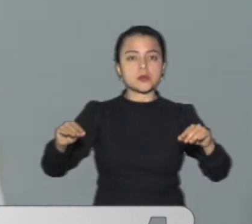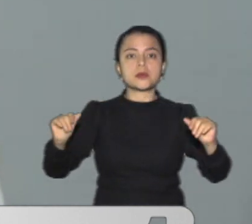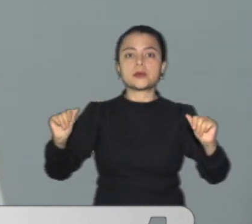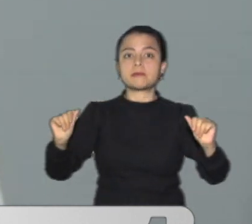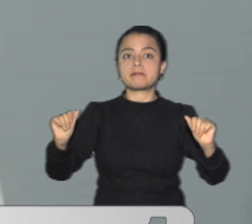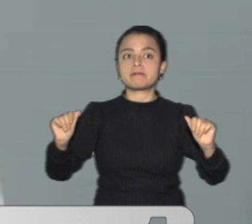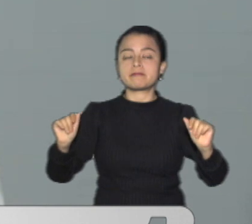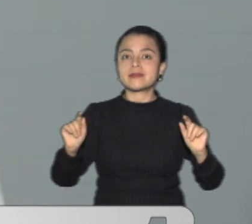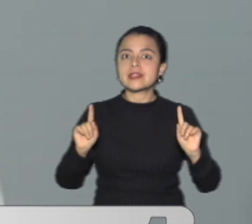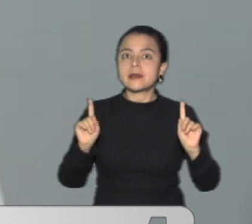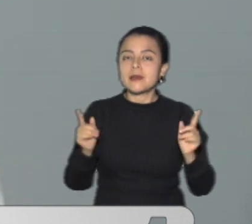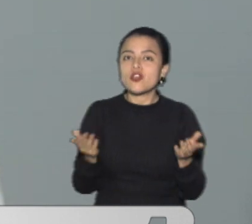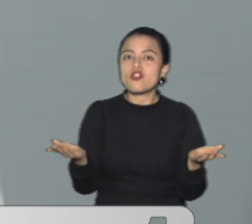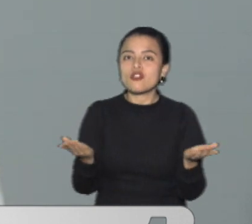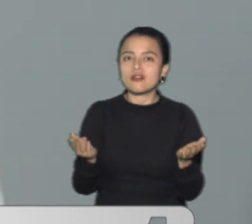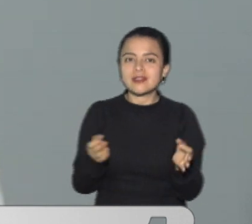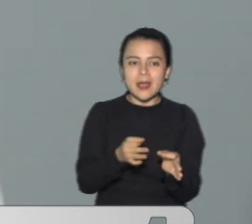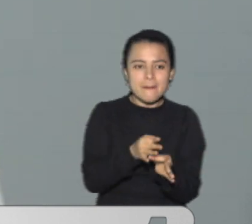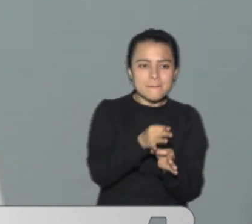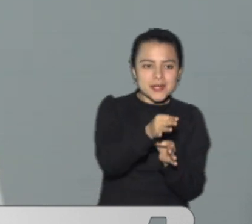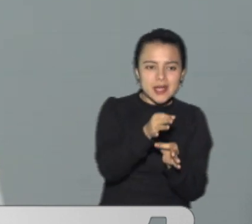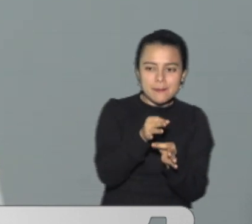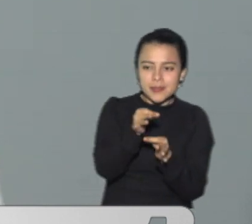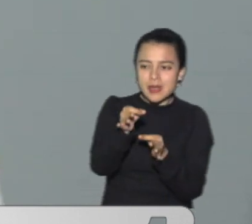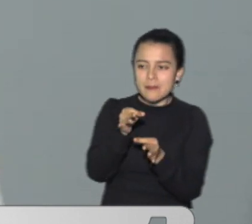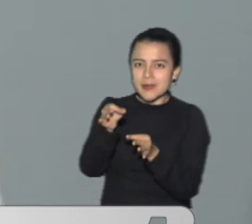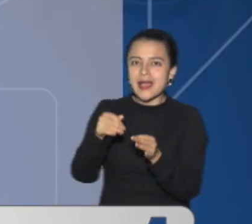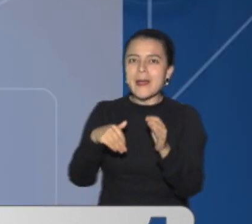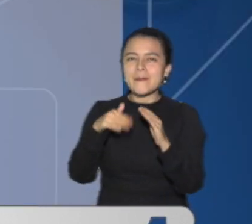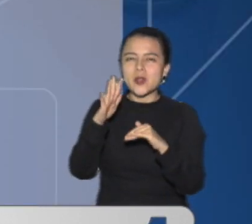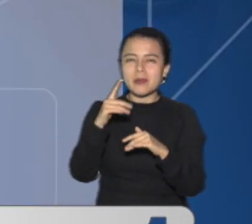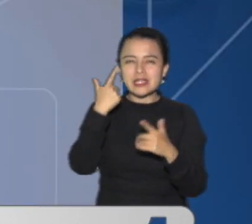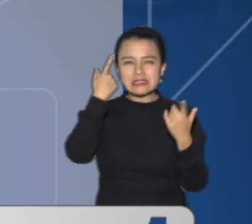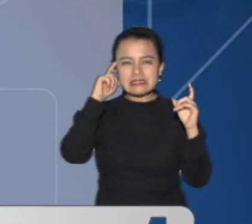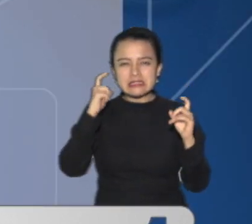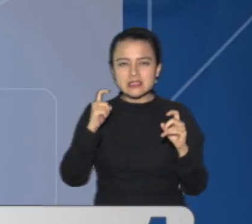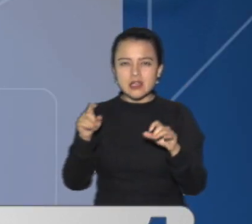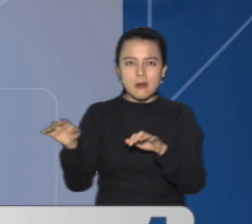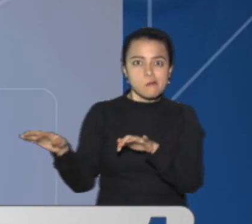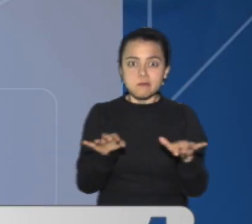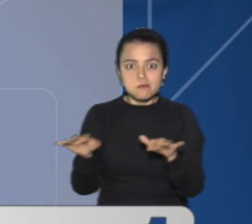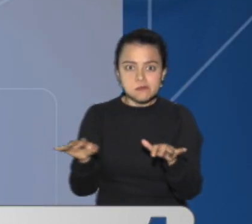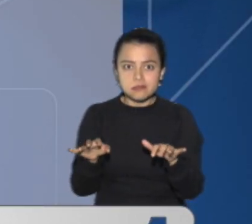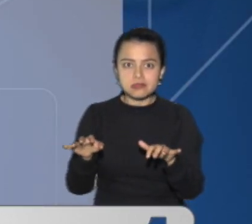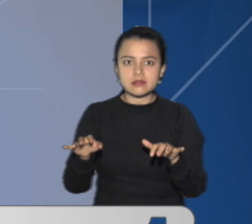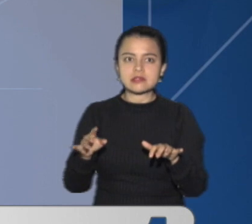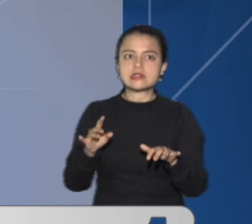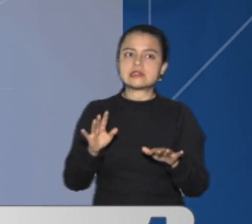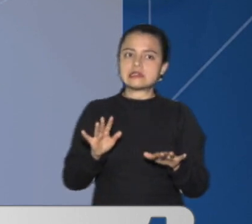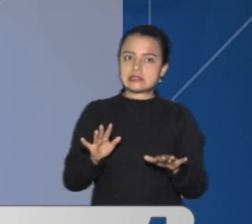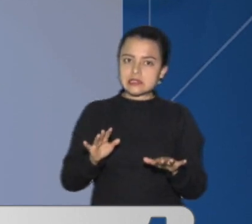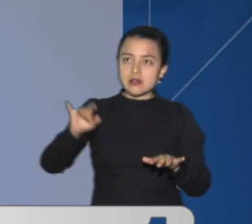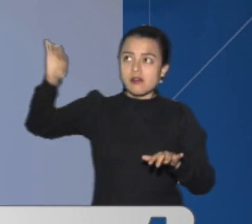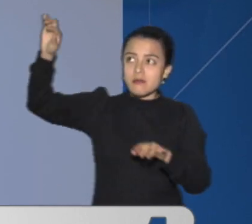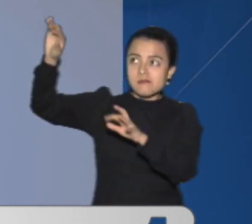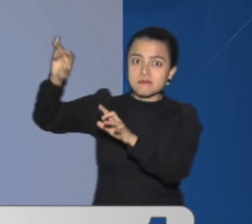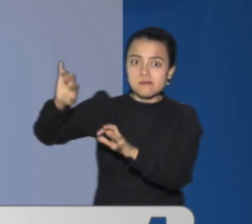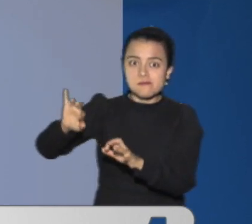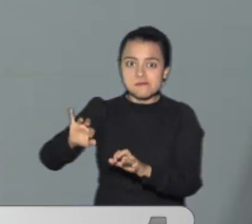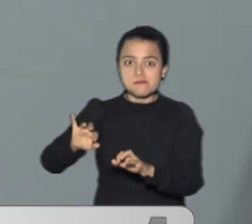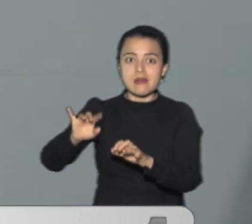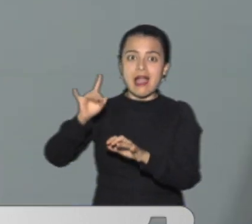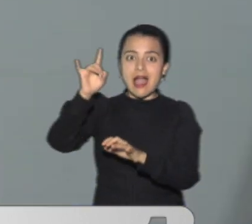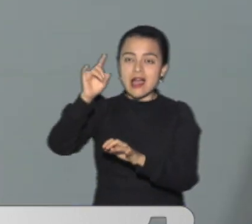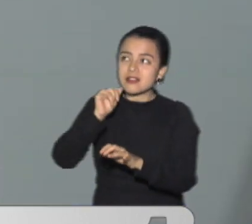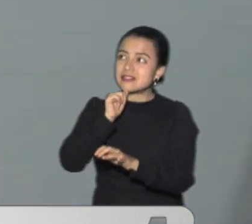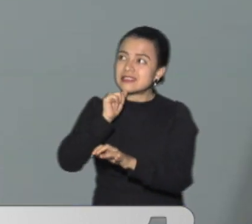municipios, especialmente para el tema de los movimientos en masa. Las labores de atención se ejecutan principalmente en la zona centro y norte del